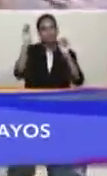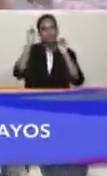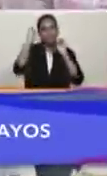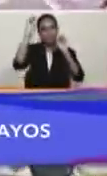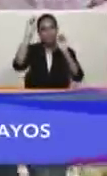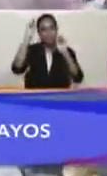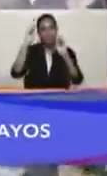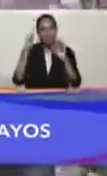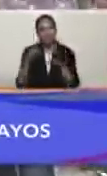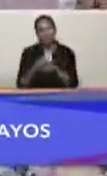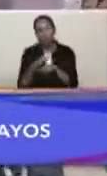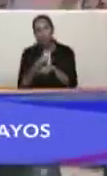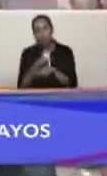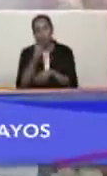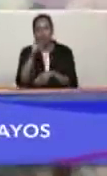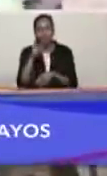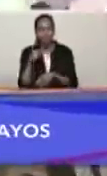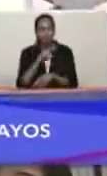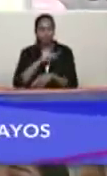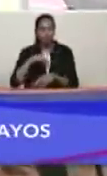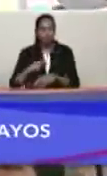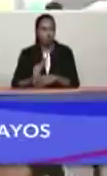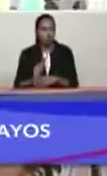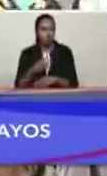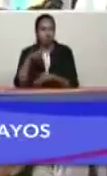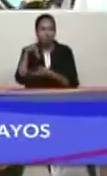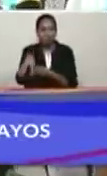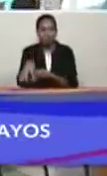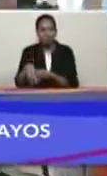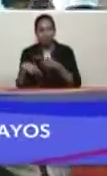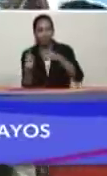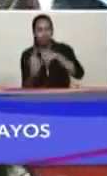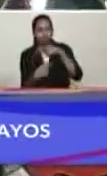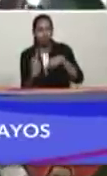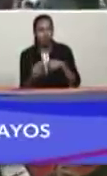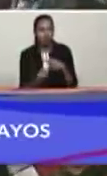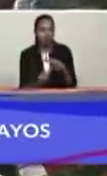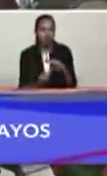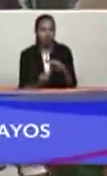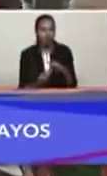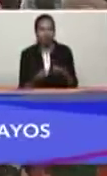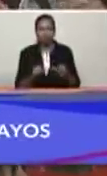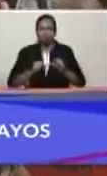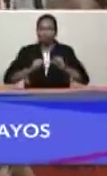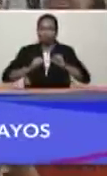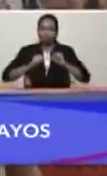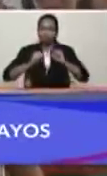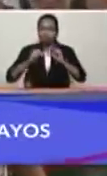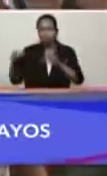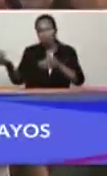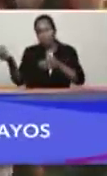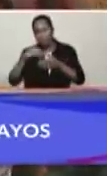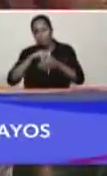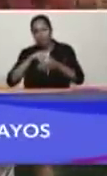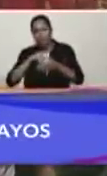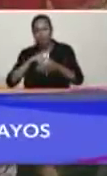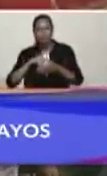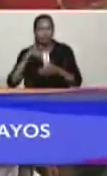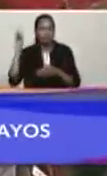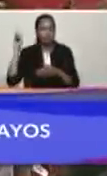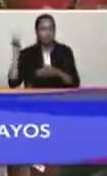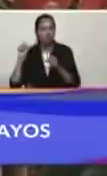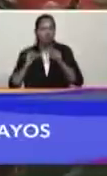su estado! Nosotros, revolucionarios, indetenibles, Venezuela va a seguir